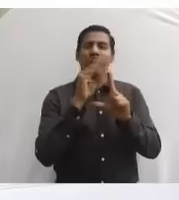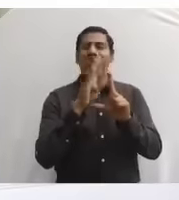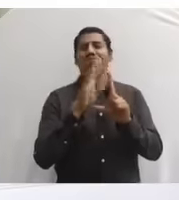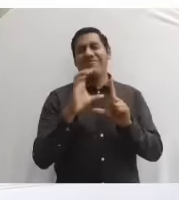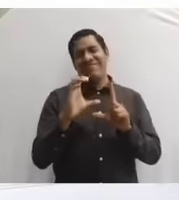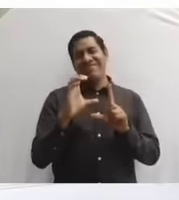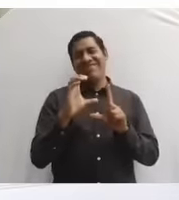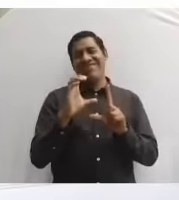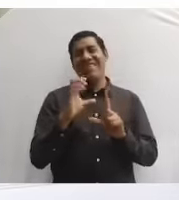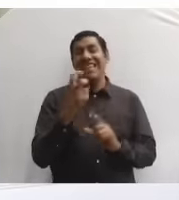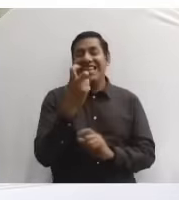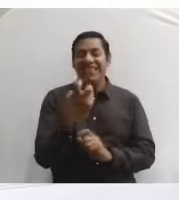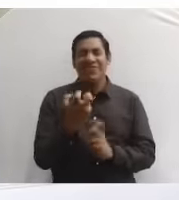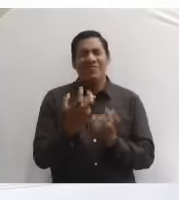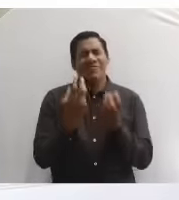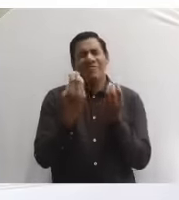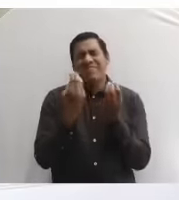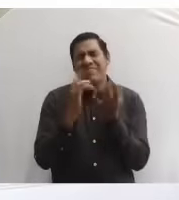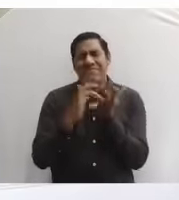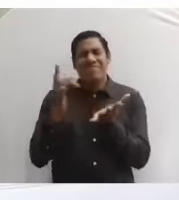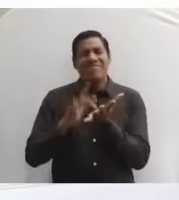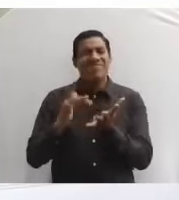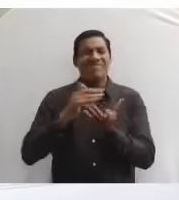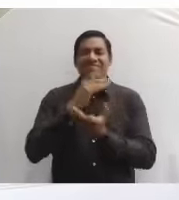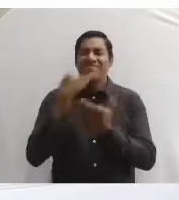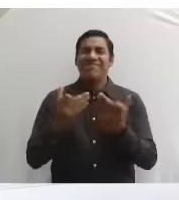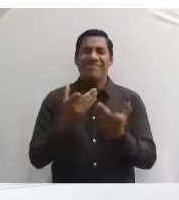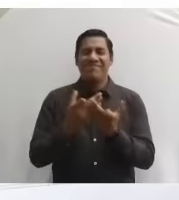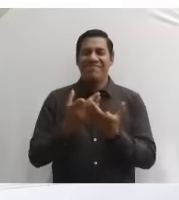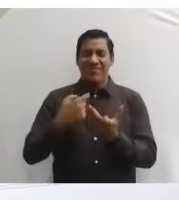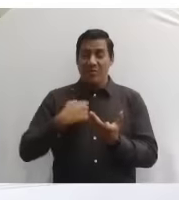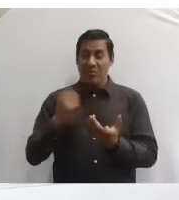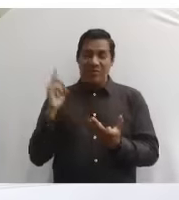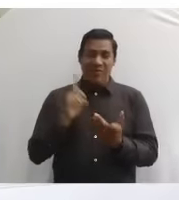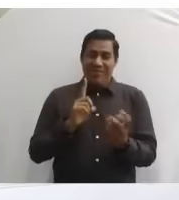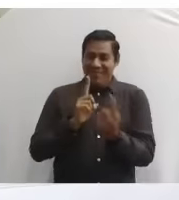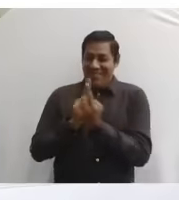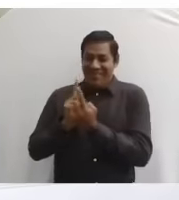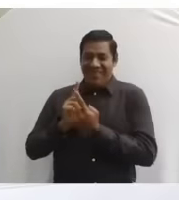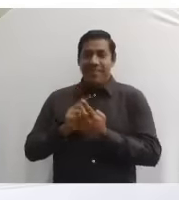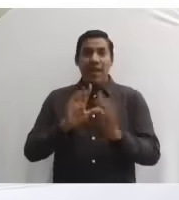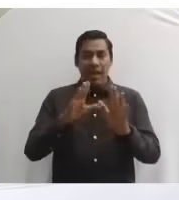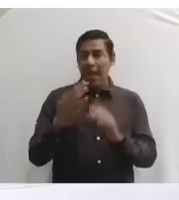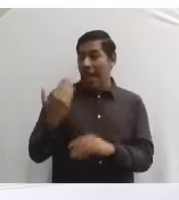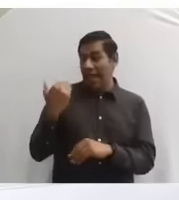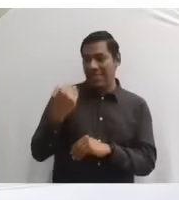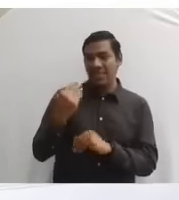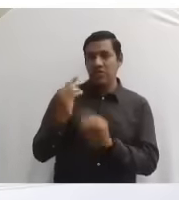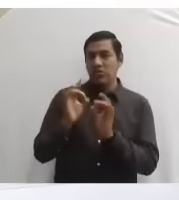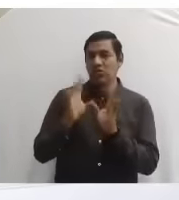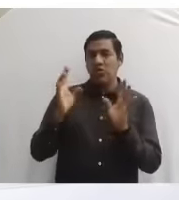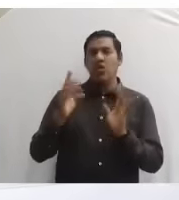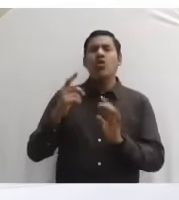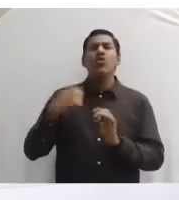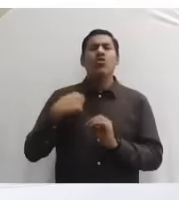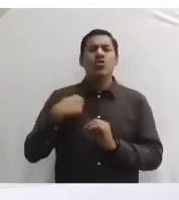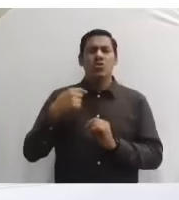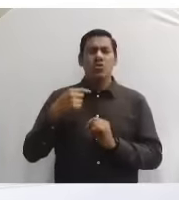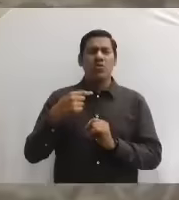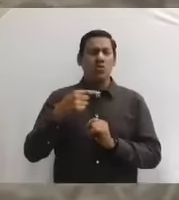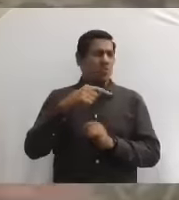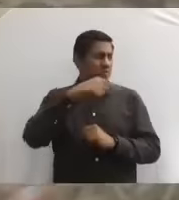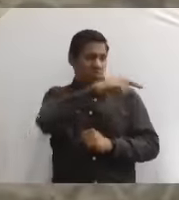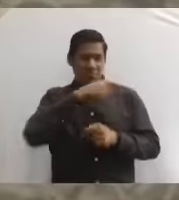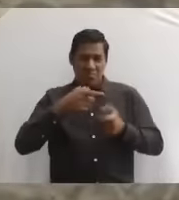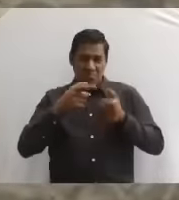gracias por este recibimiento. Y alguien hace un rato me dio una gran idea, porque yo voy pasando por estos